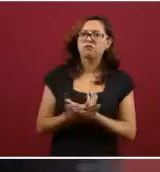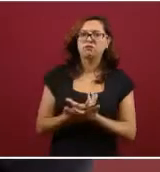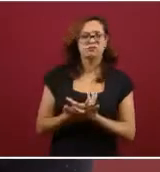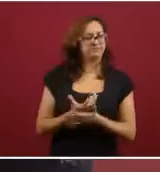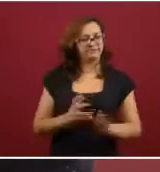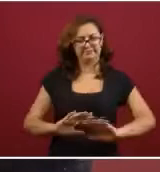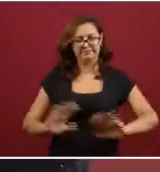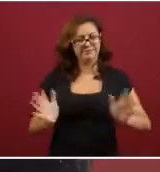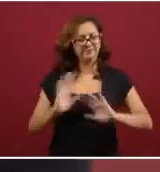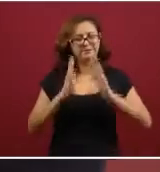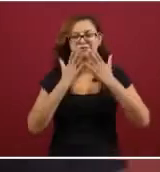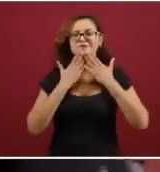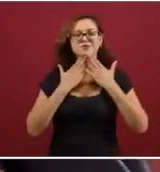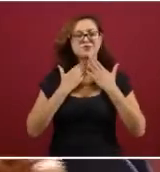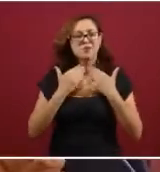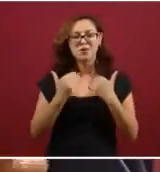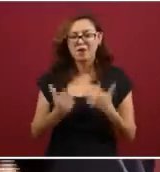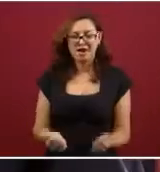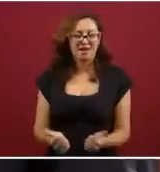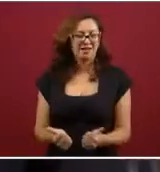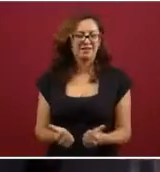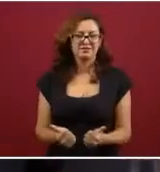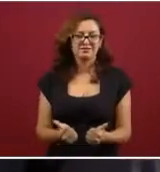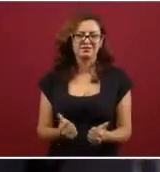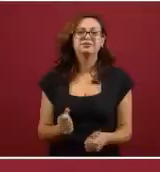en donde no pasa nada